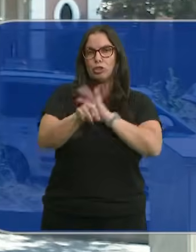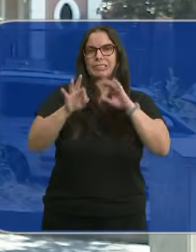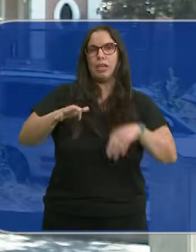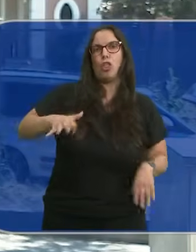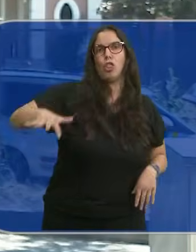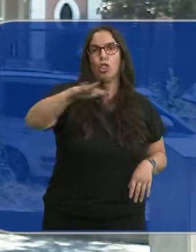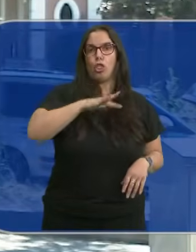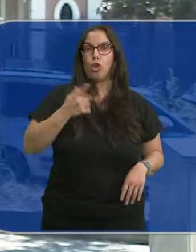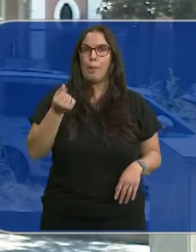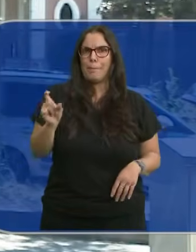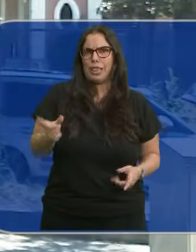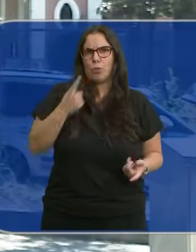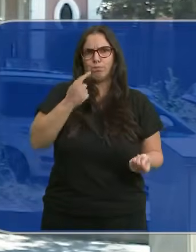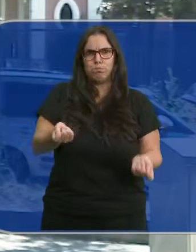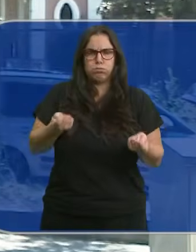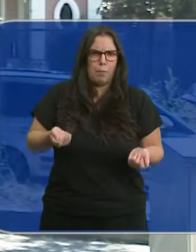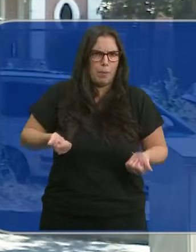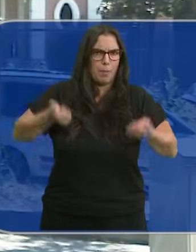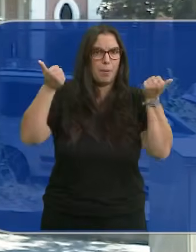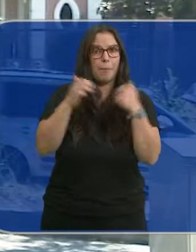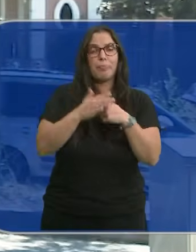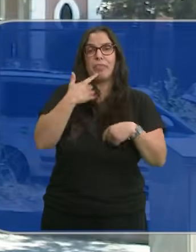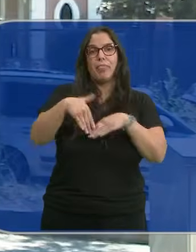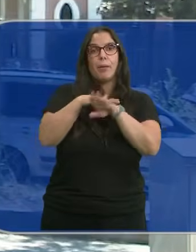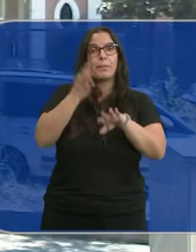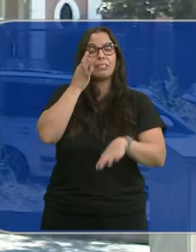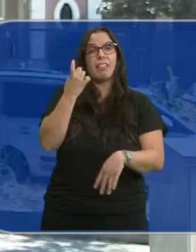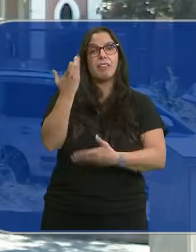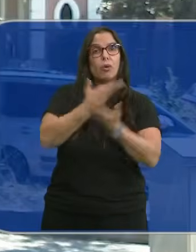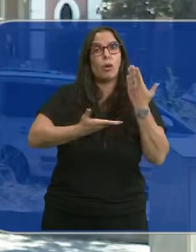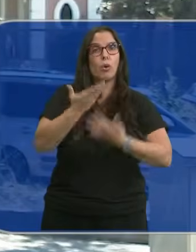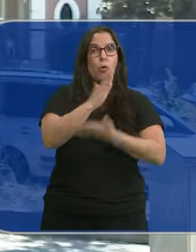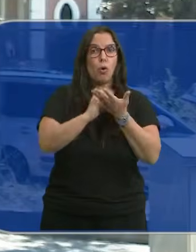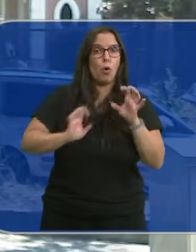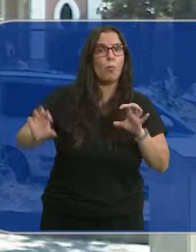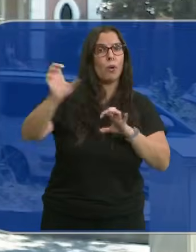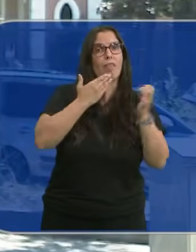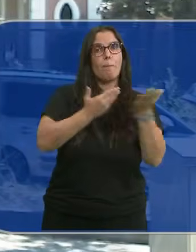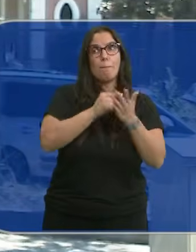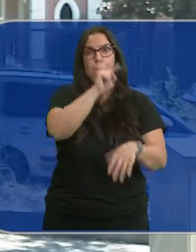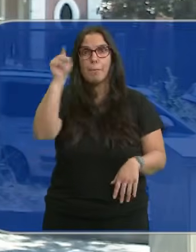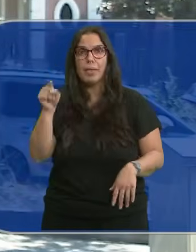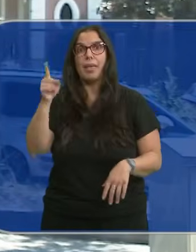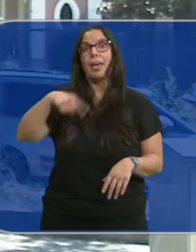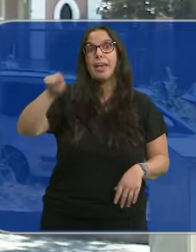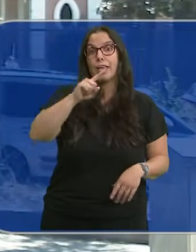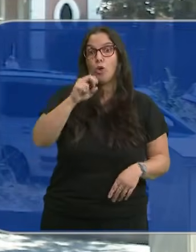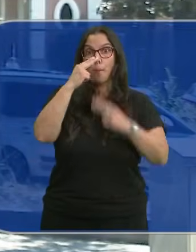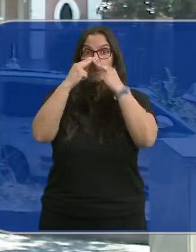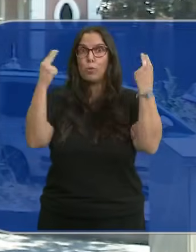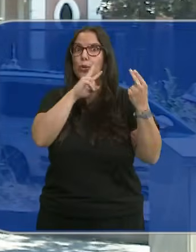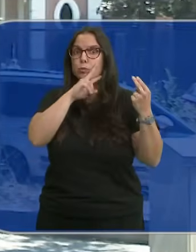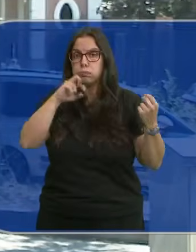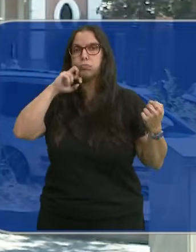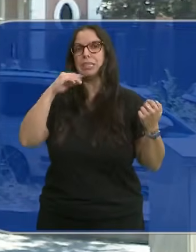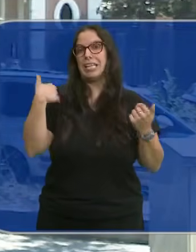las zonas tensionadas. Ha remarcado la ministra que es necesaria la colaboración de las comunidades autónomas, a las que ha instado a blindar el parque público, algo